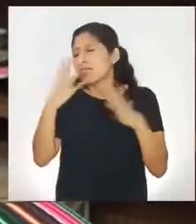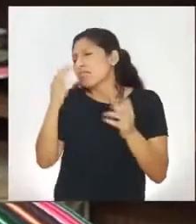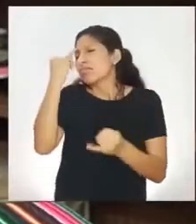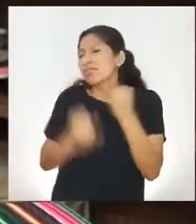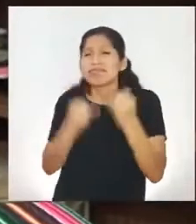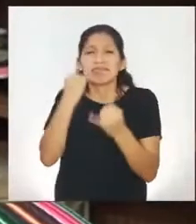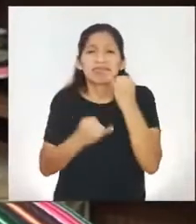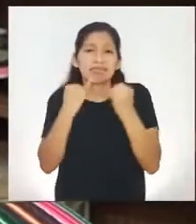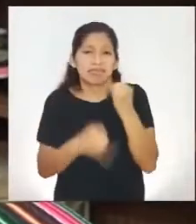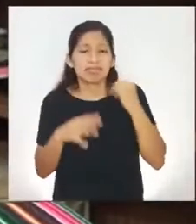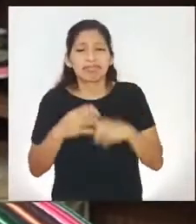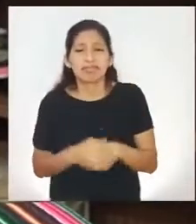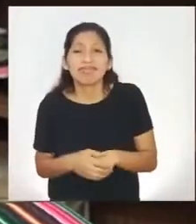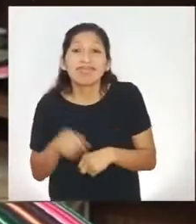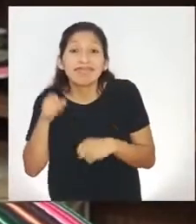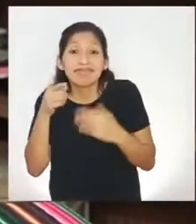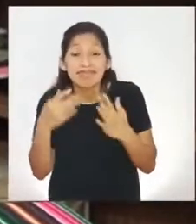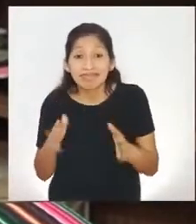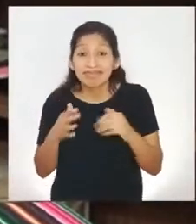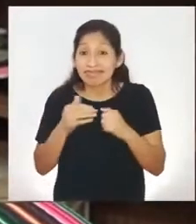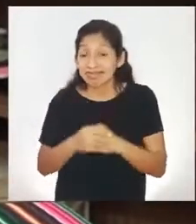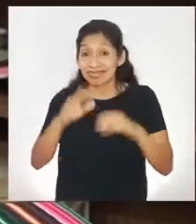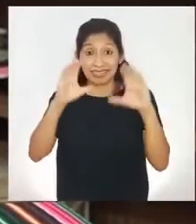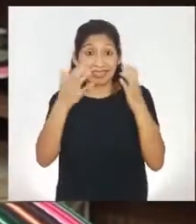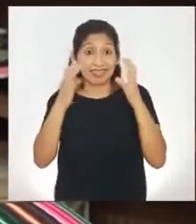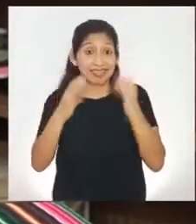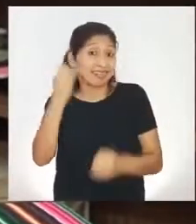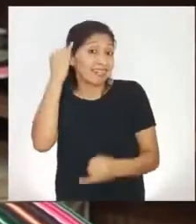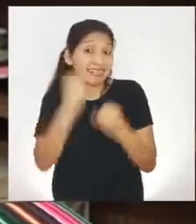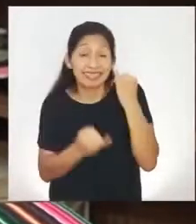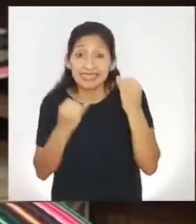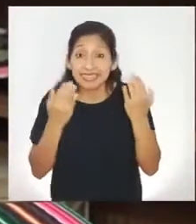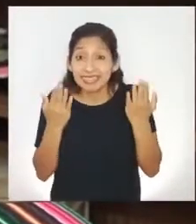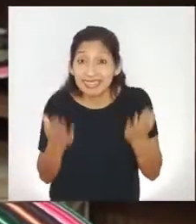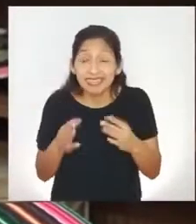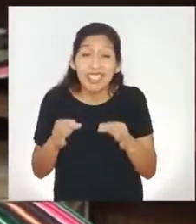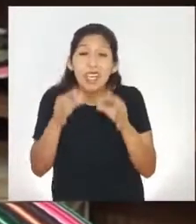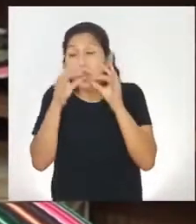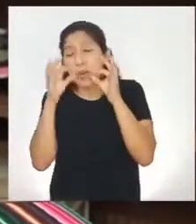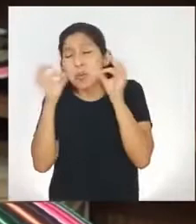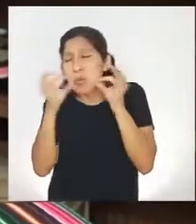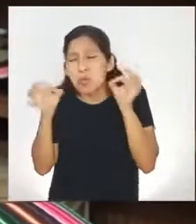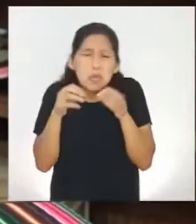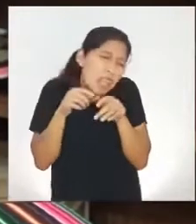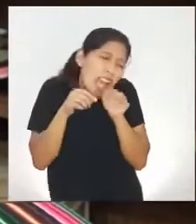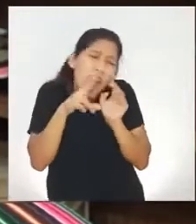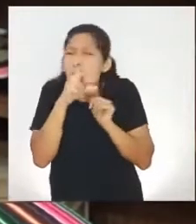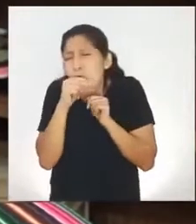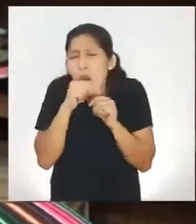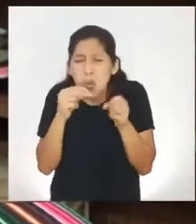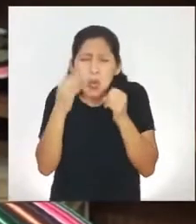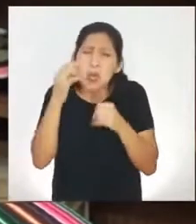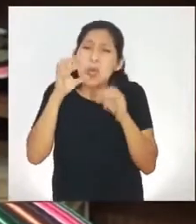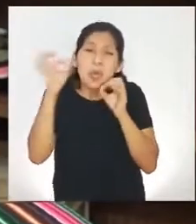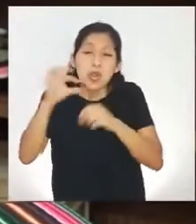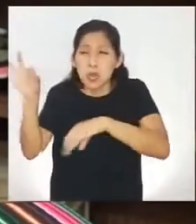Se acabó, se acabó. La sesión ya se acabó. Ñau, ñau, ñau.